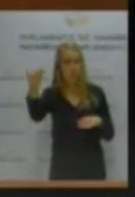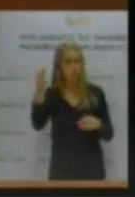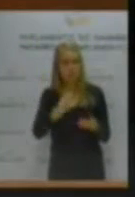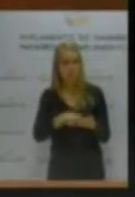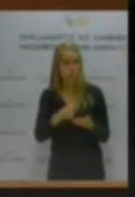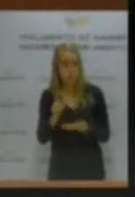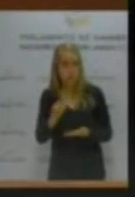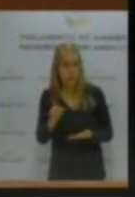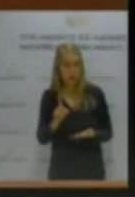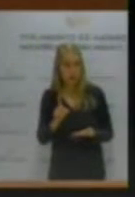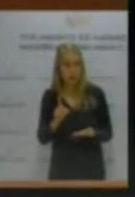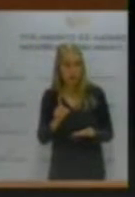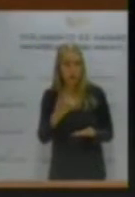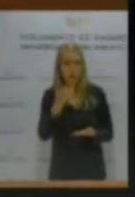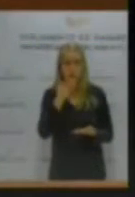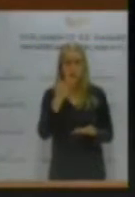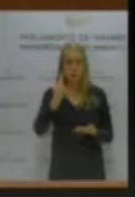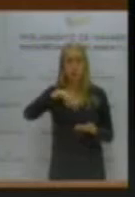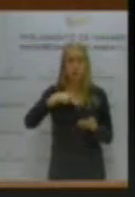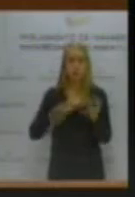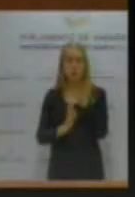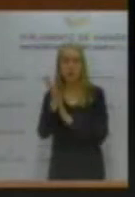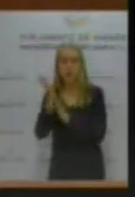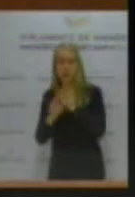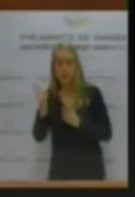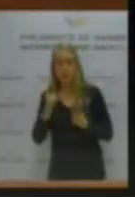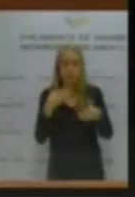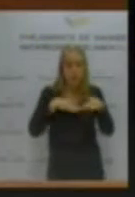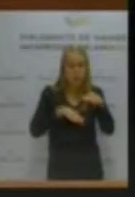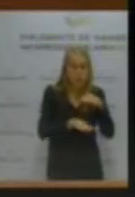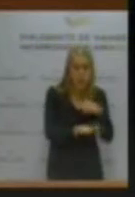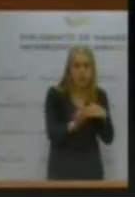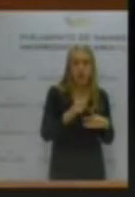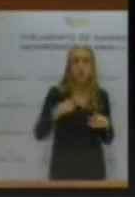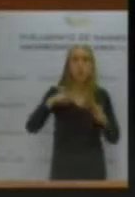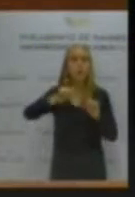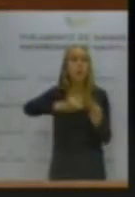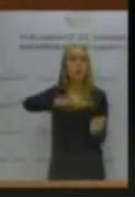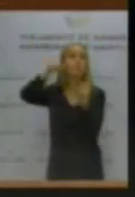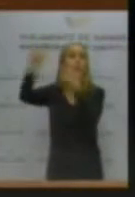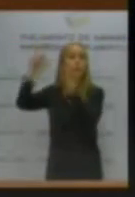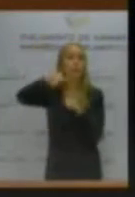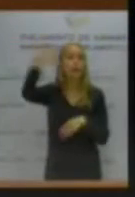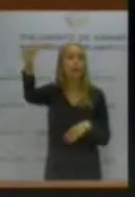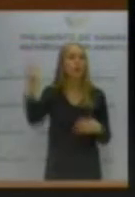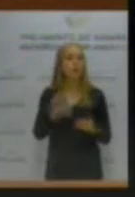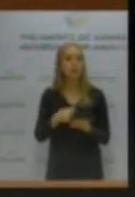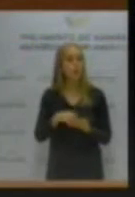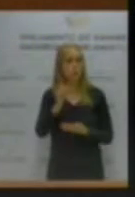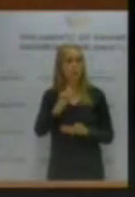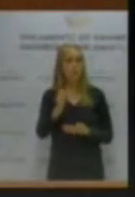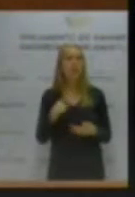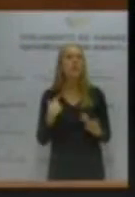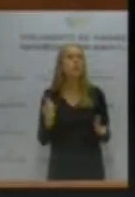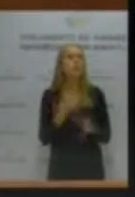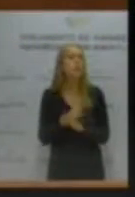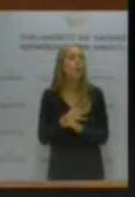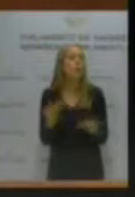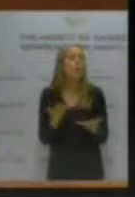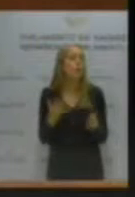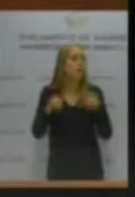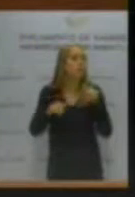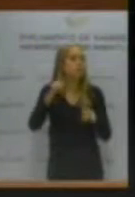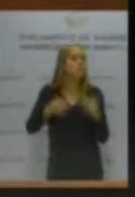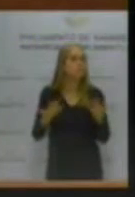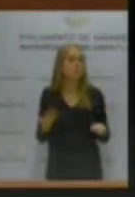Es así. Si no enterramos ni incineramos en Navarra y no lo llevamos fuera, aquí no paga nadie. Entonces, ¿a qué se está jugando?